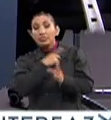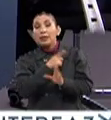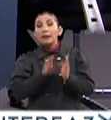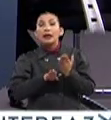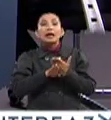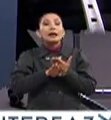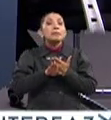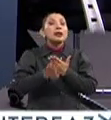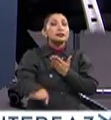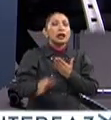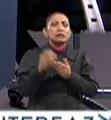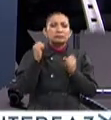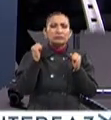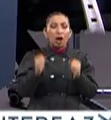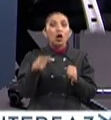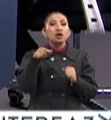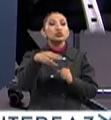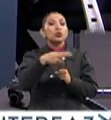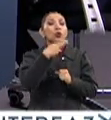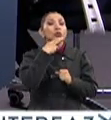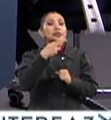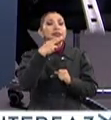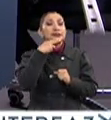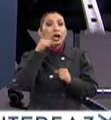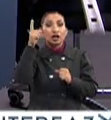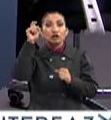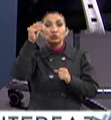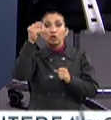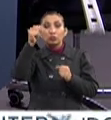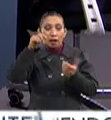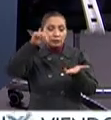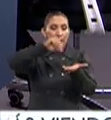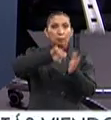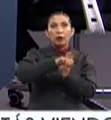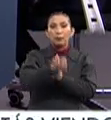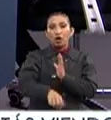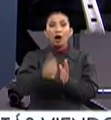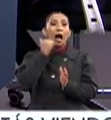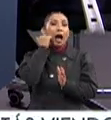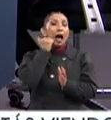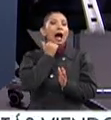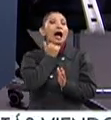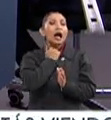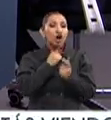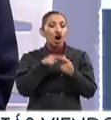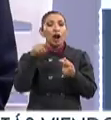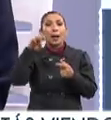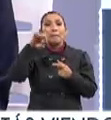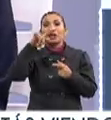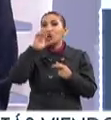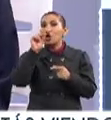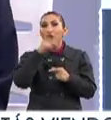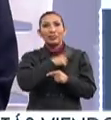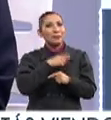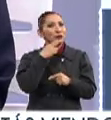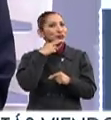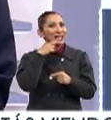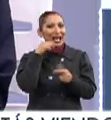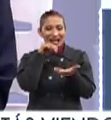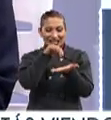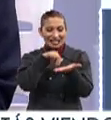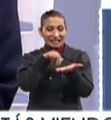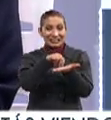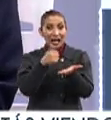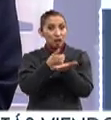de evitar completamente es utilizar sustancias como alcohol, mertiolate. No usar. No. Estas